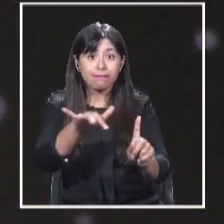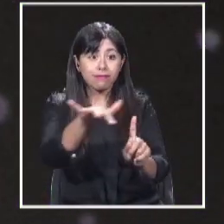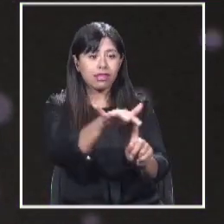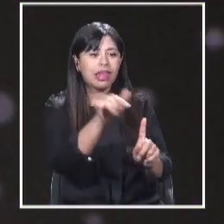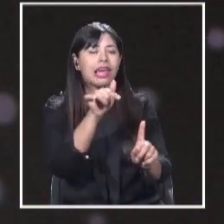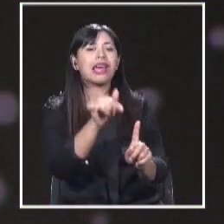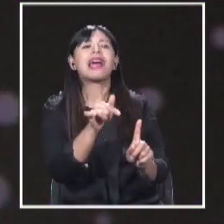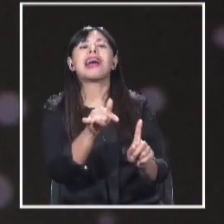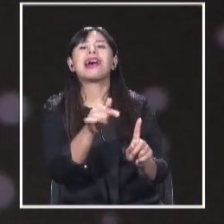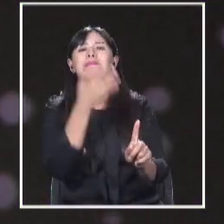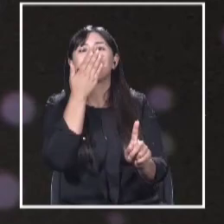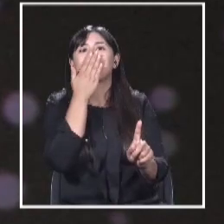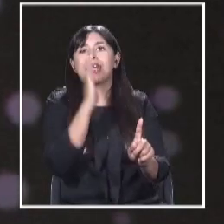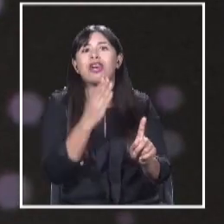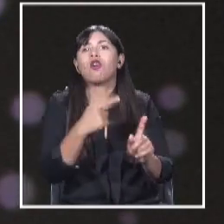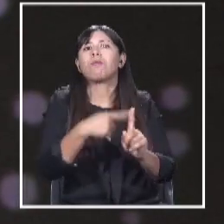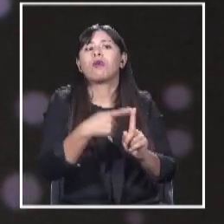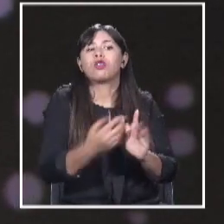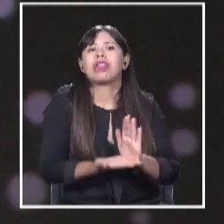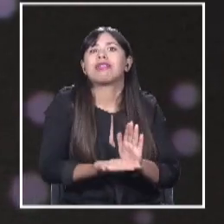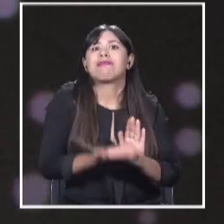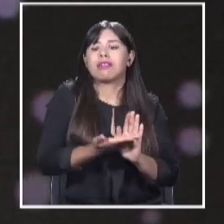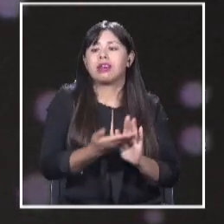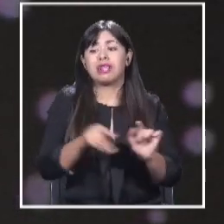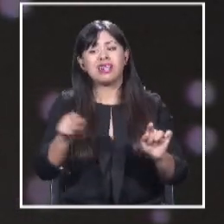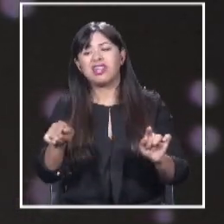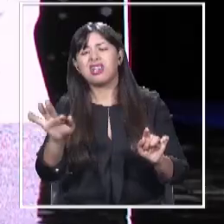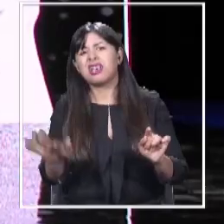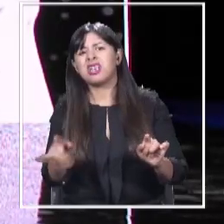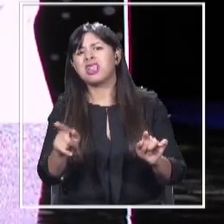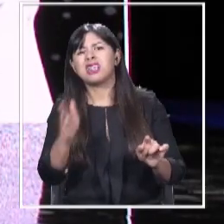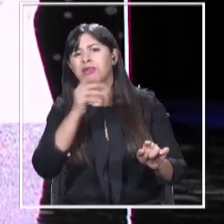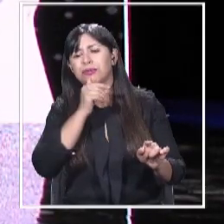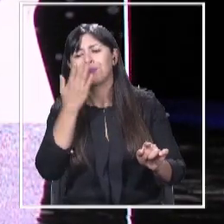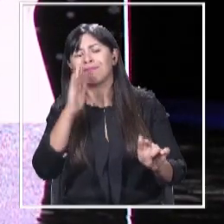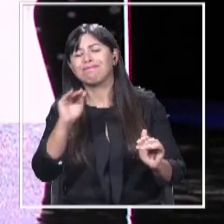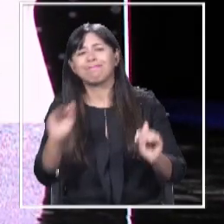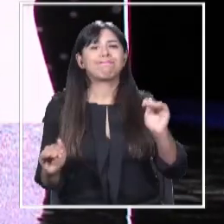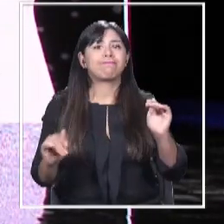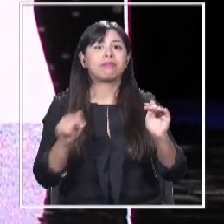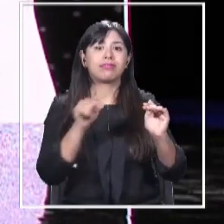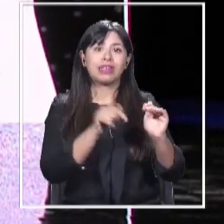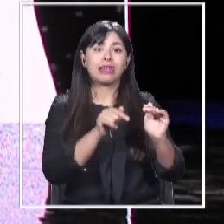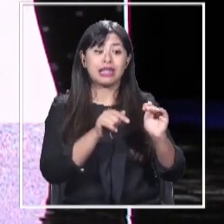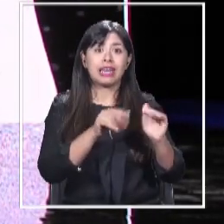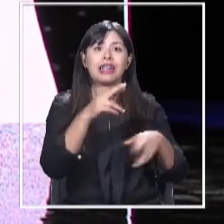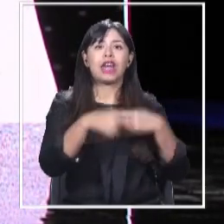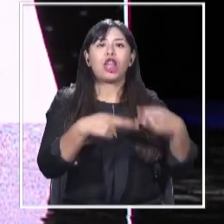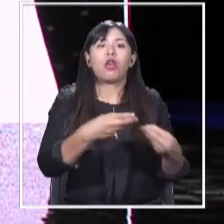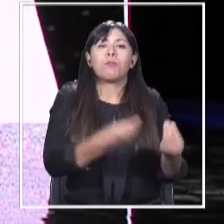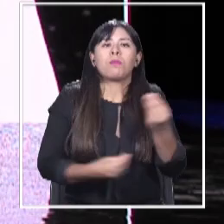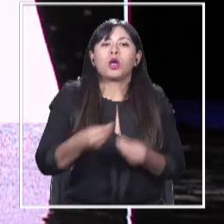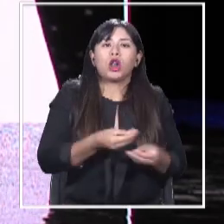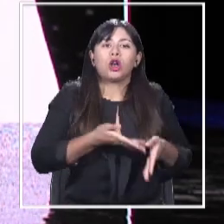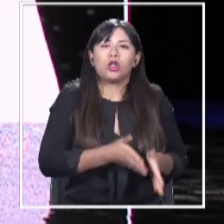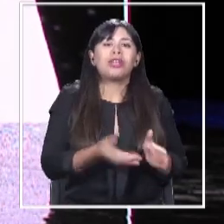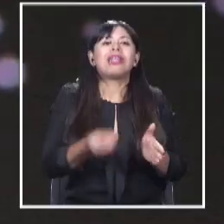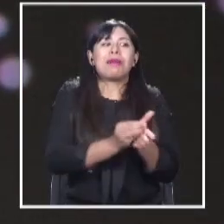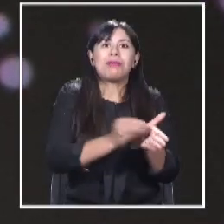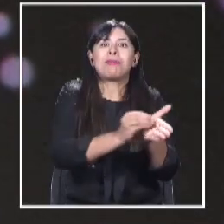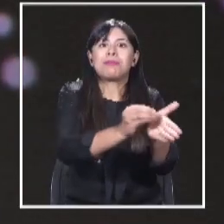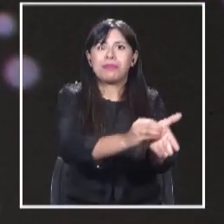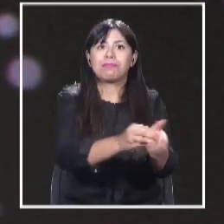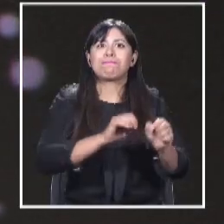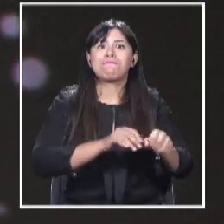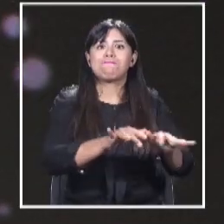determinadas le puede proporcionar ventajas sobre el que no las tiene y, por tanto, se reproducirá más que el que no las tiene.